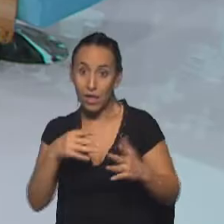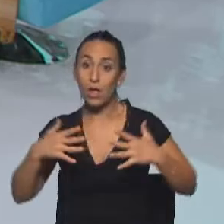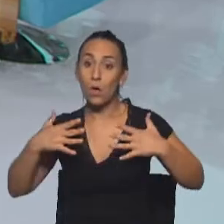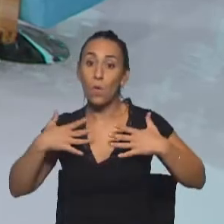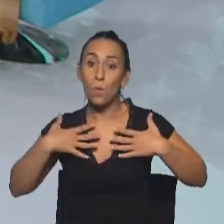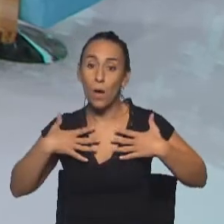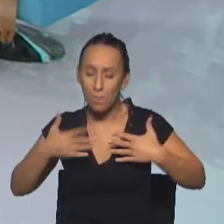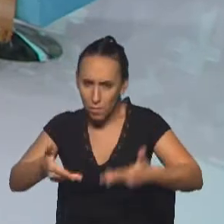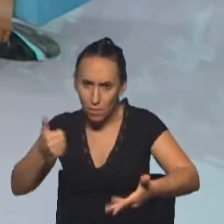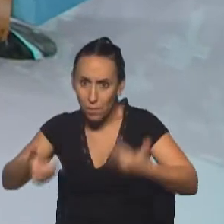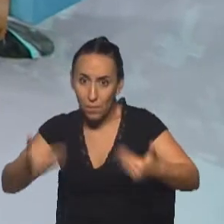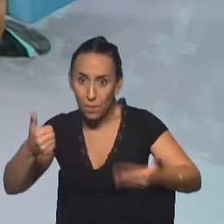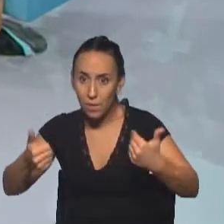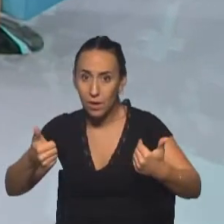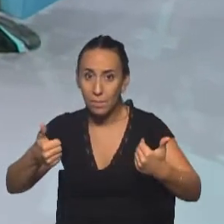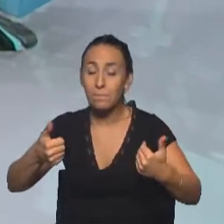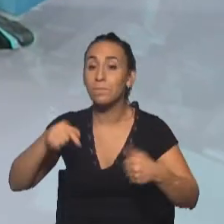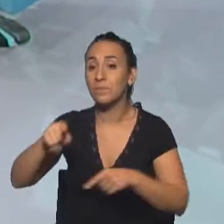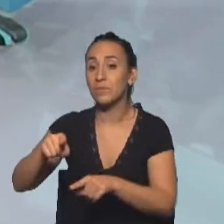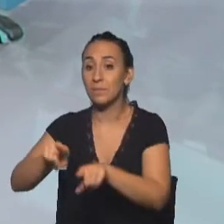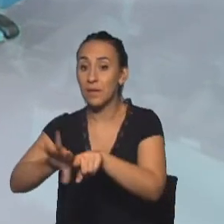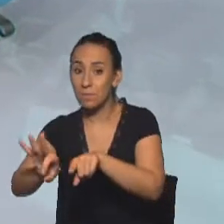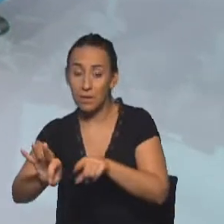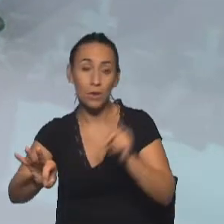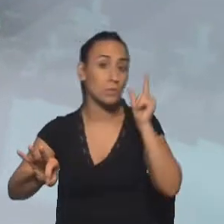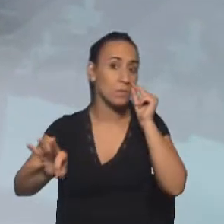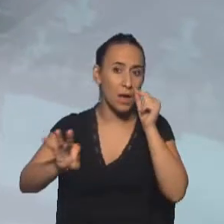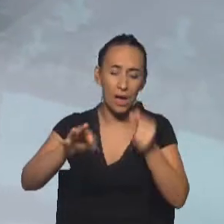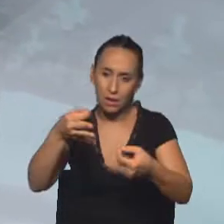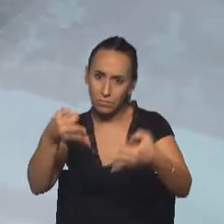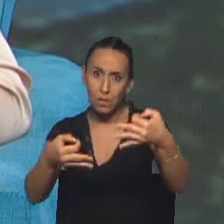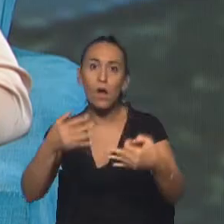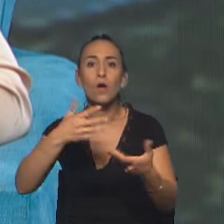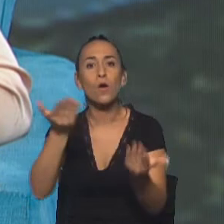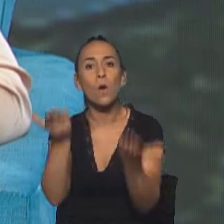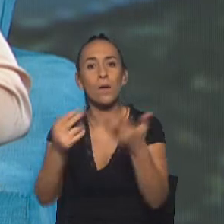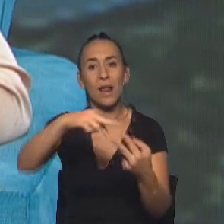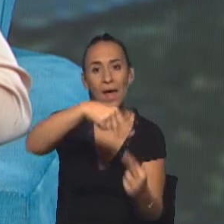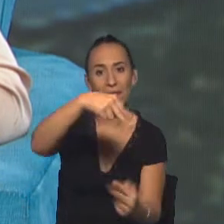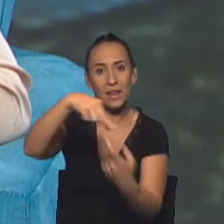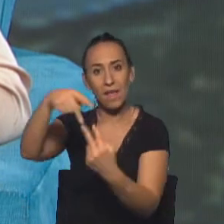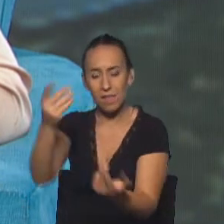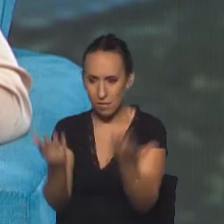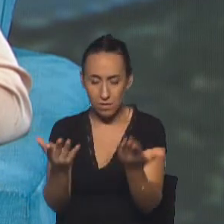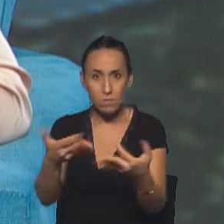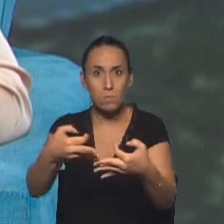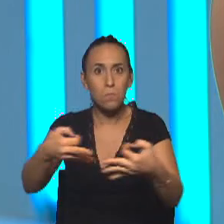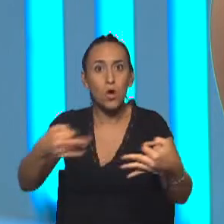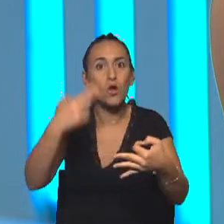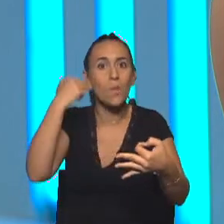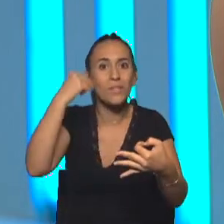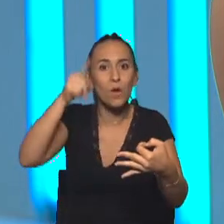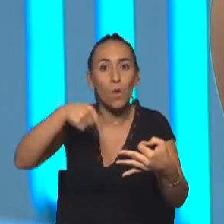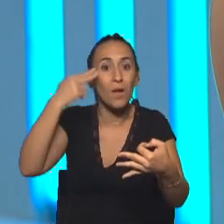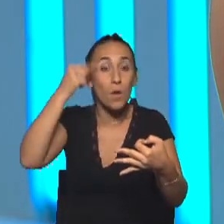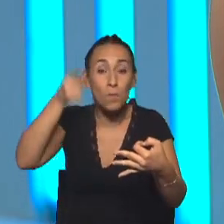un 99,9% con mi papá. ¿Cómo te lo comunicaron? En la ex-ESMA. Mirá vos, recién